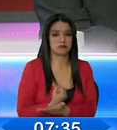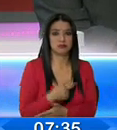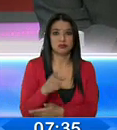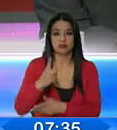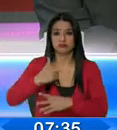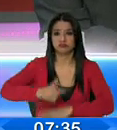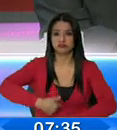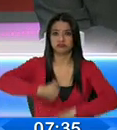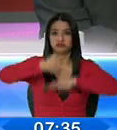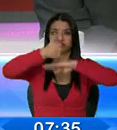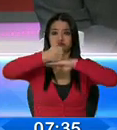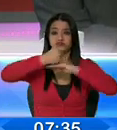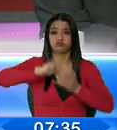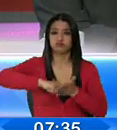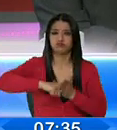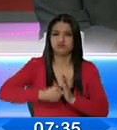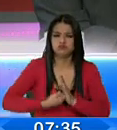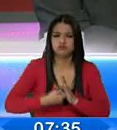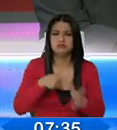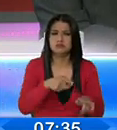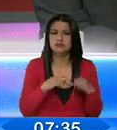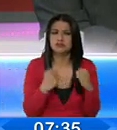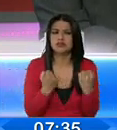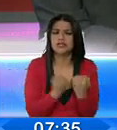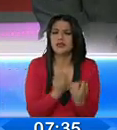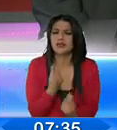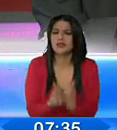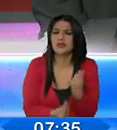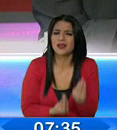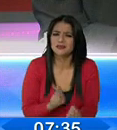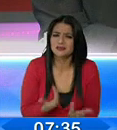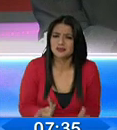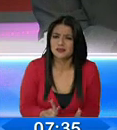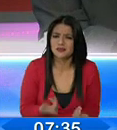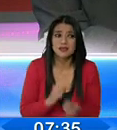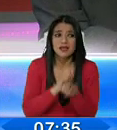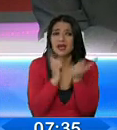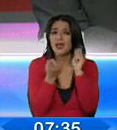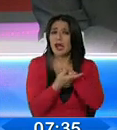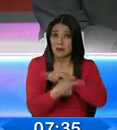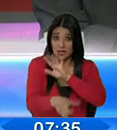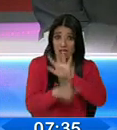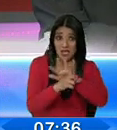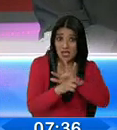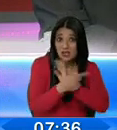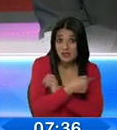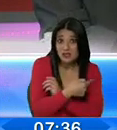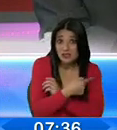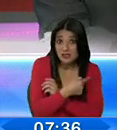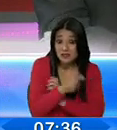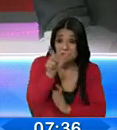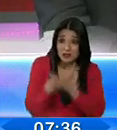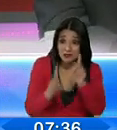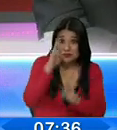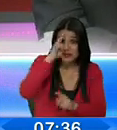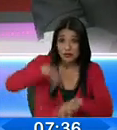máxima autoridad en Contraloría, ¿qué debemos hacer? ¿Qué tenemos que cambiar para evitar tanto pillo y